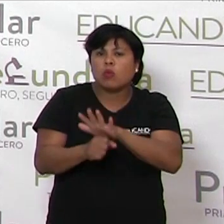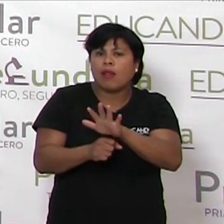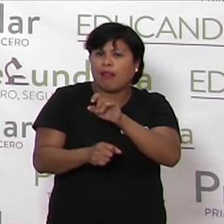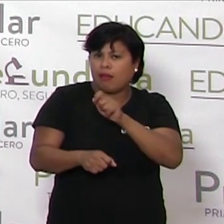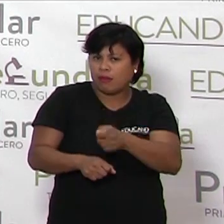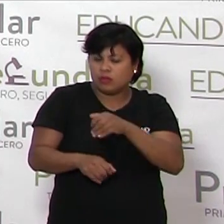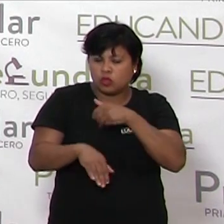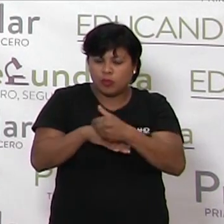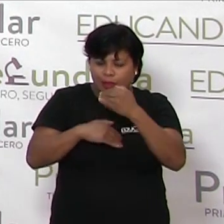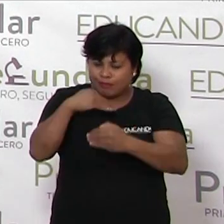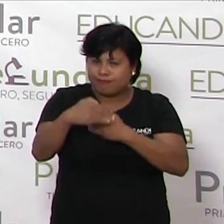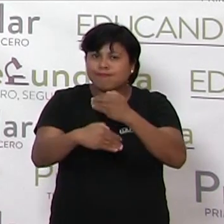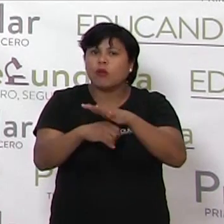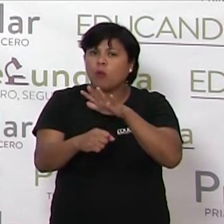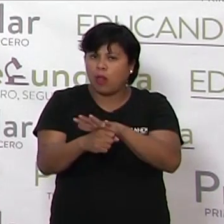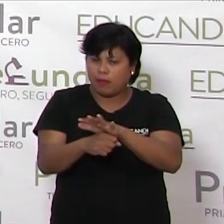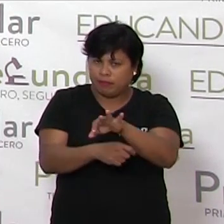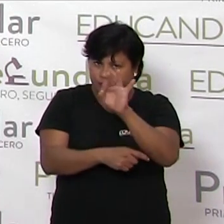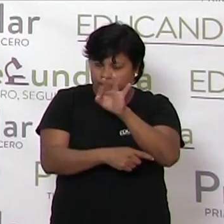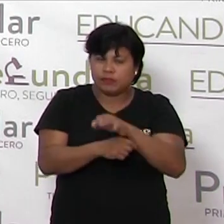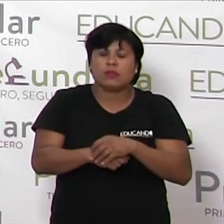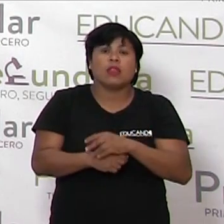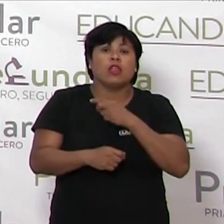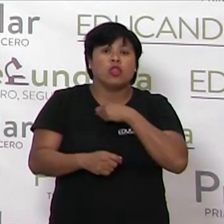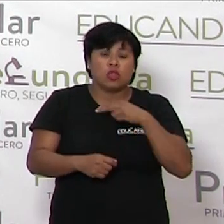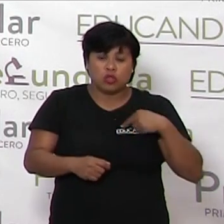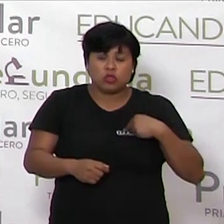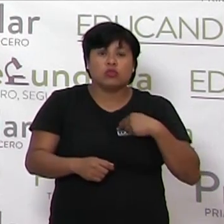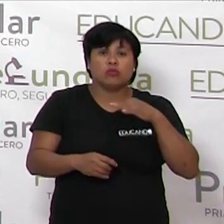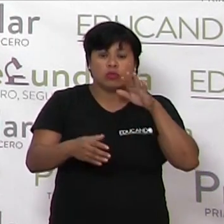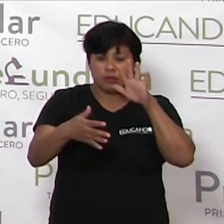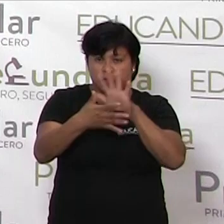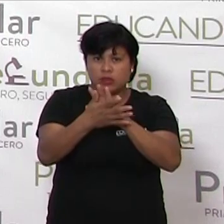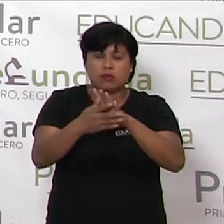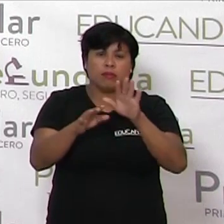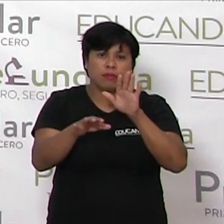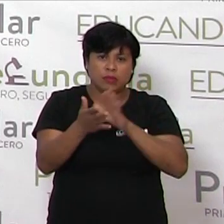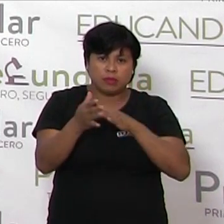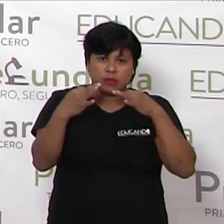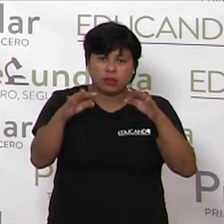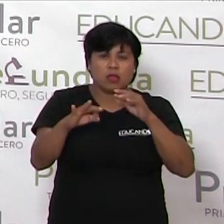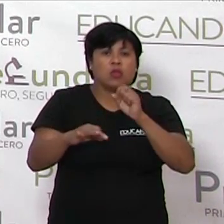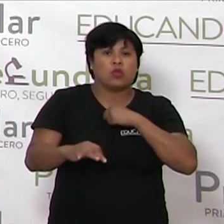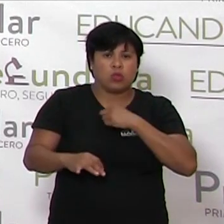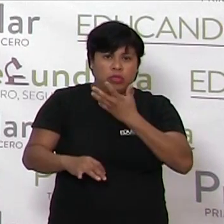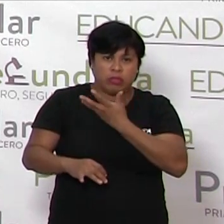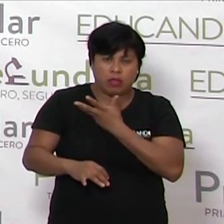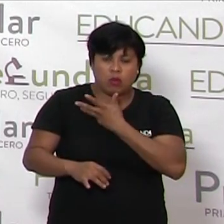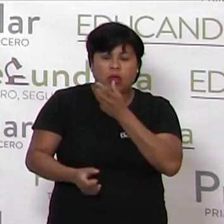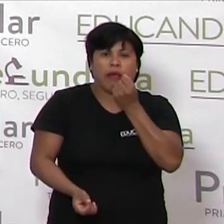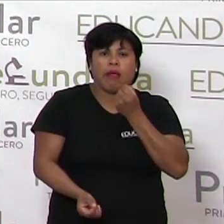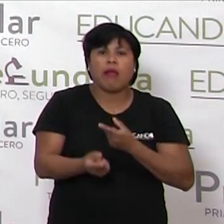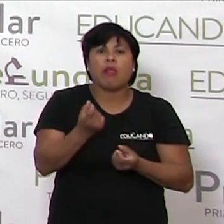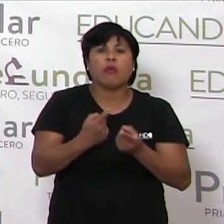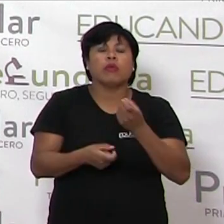constante de proporcionalidad. Voy a pegar una hoja donde ya tengo aquí algunas